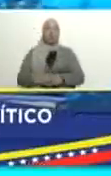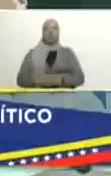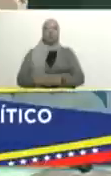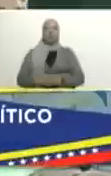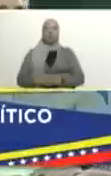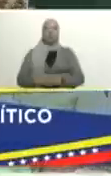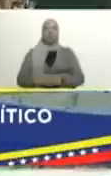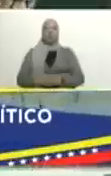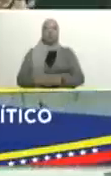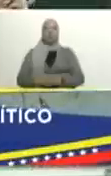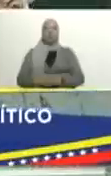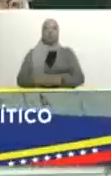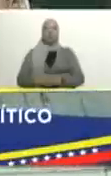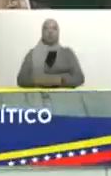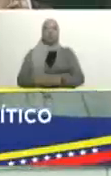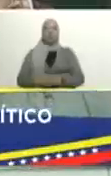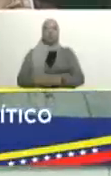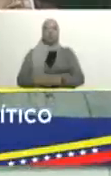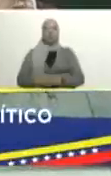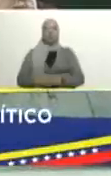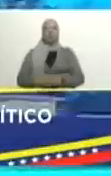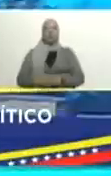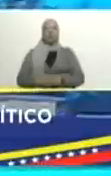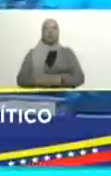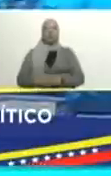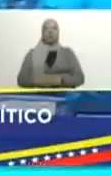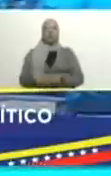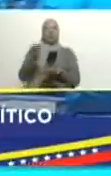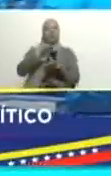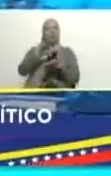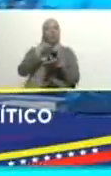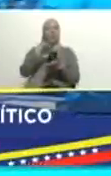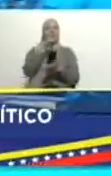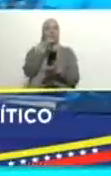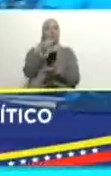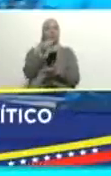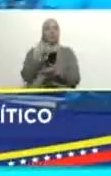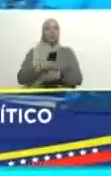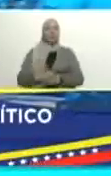igualmente. Estas fueron las capitales de los estados presentes.